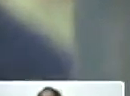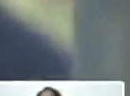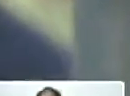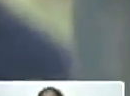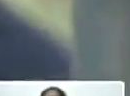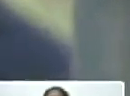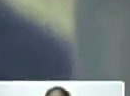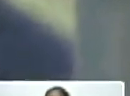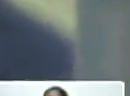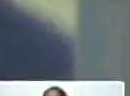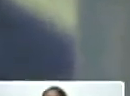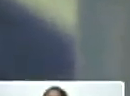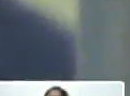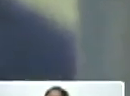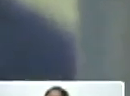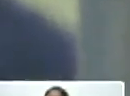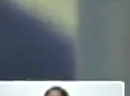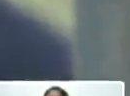3R.net, rumbo